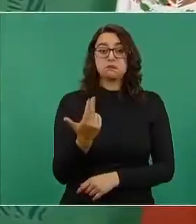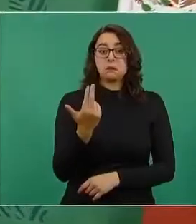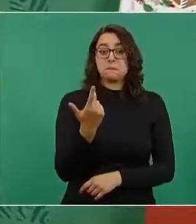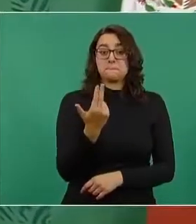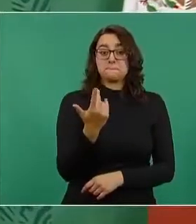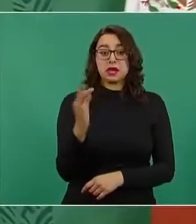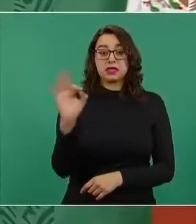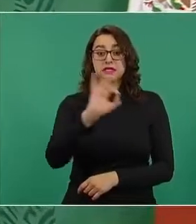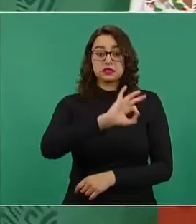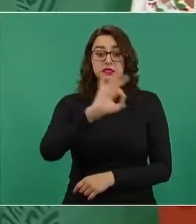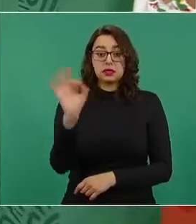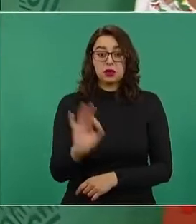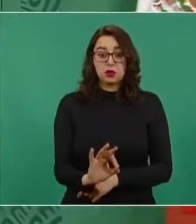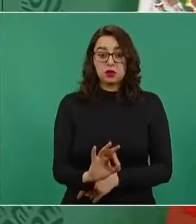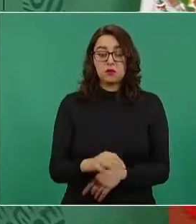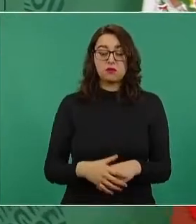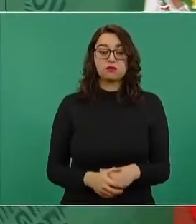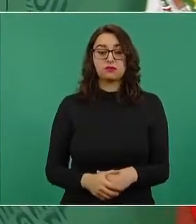25%